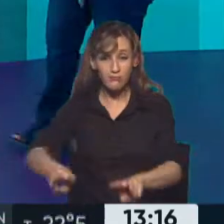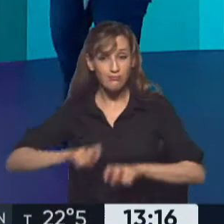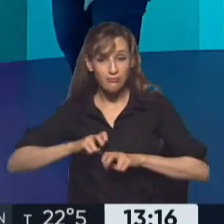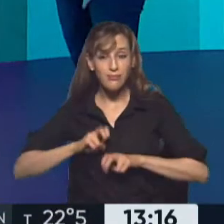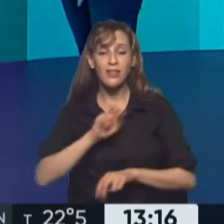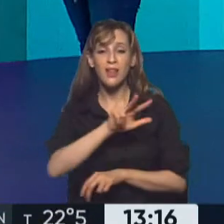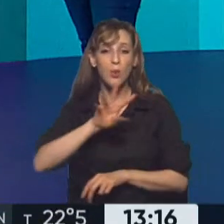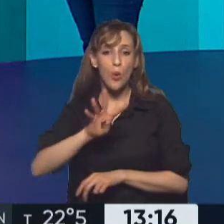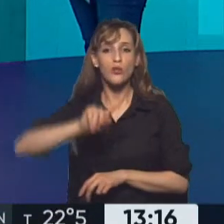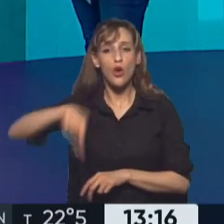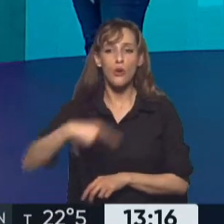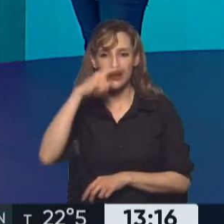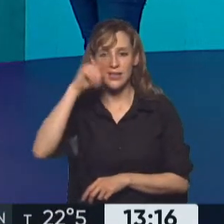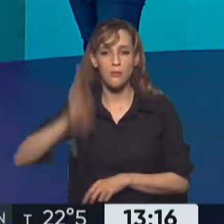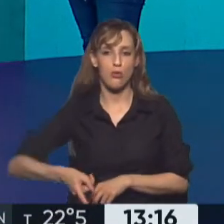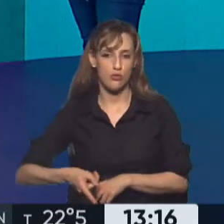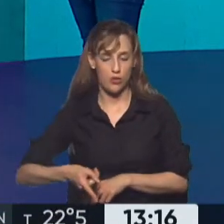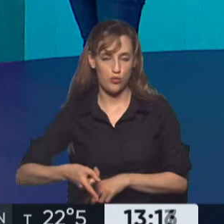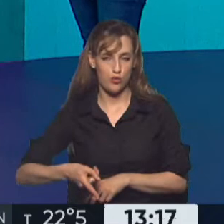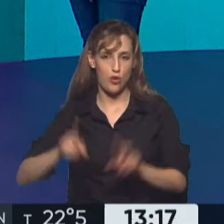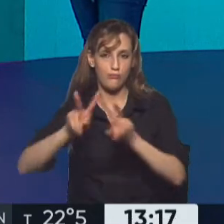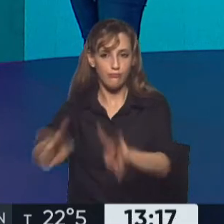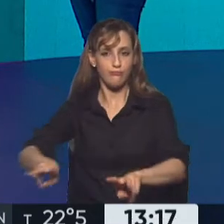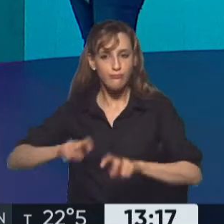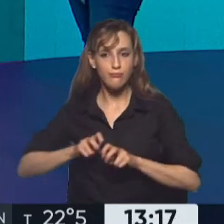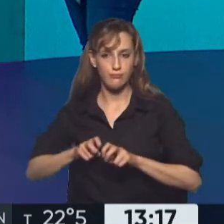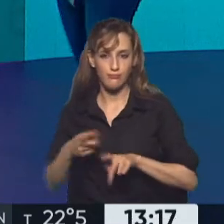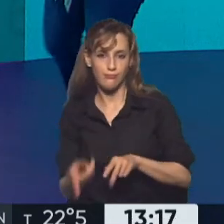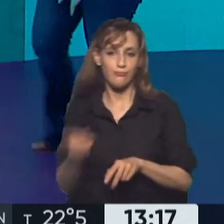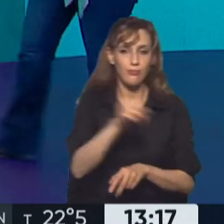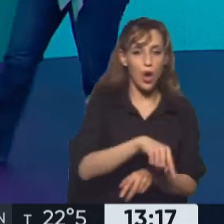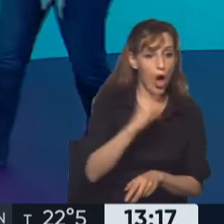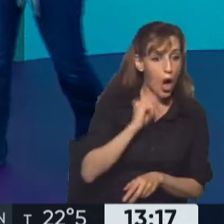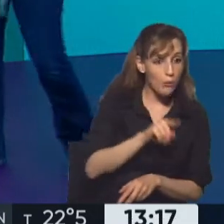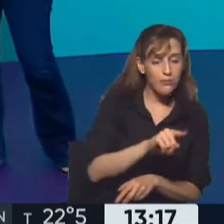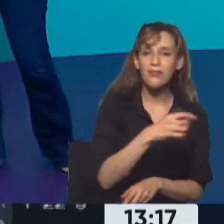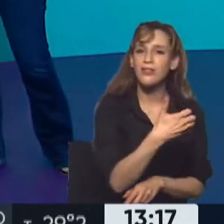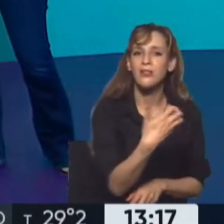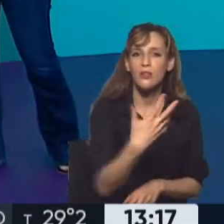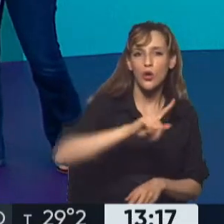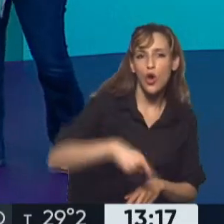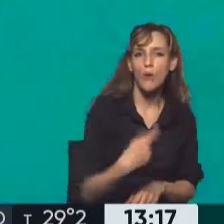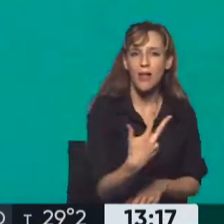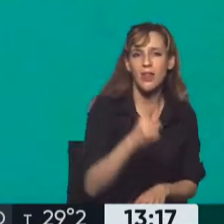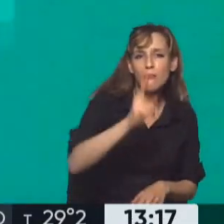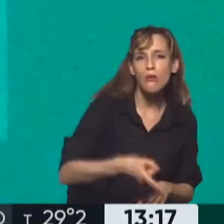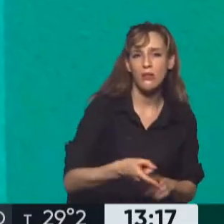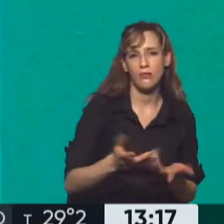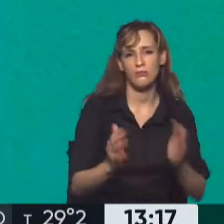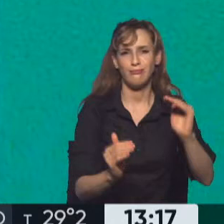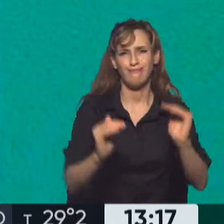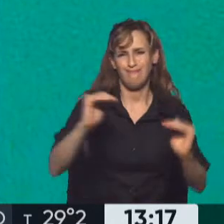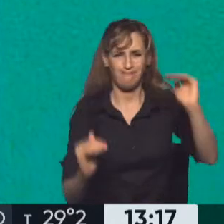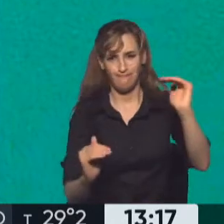el 34,7% de los ingresos laborales y los varones reciben el 65,3%. Eso es la